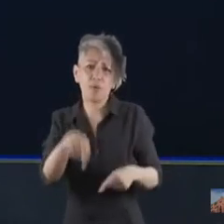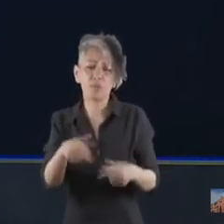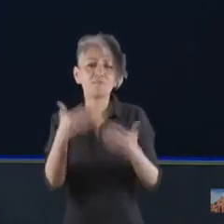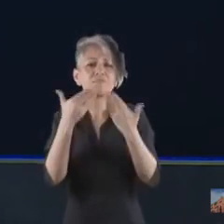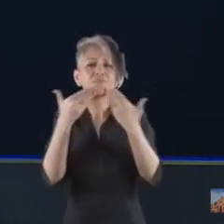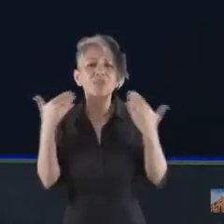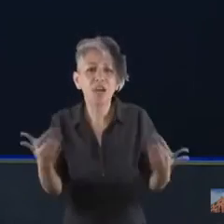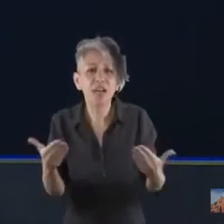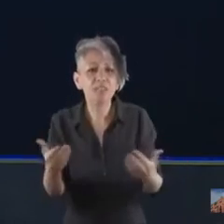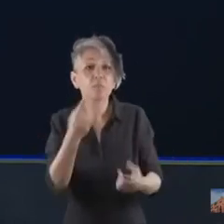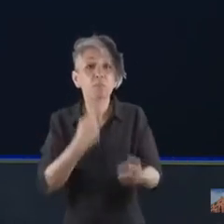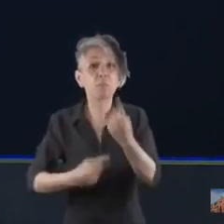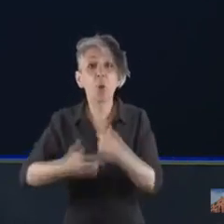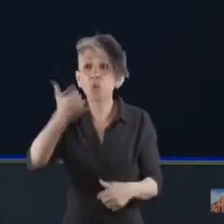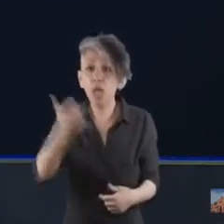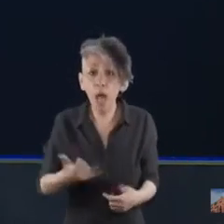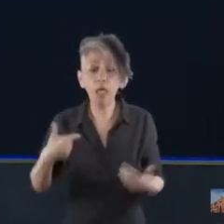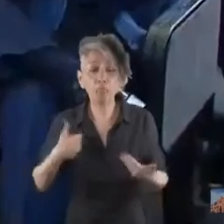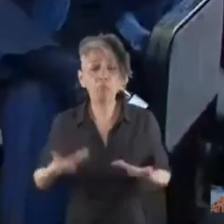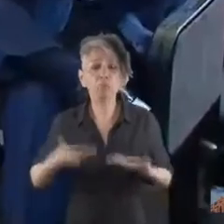de las preguntas